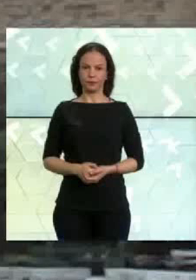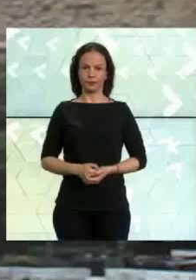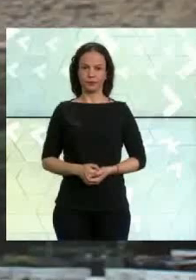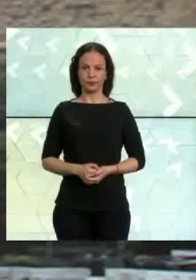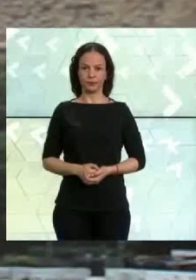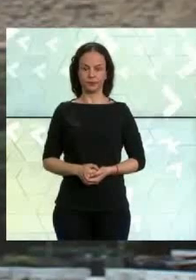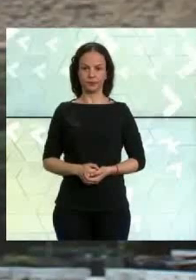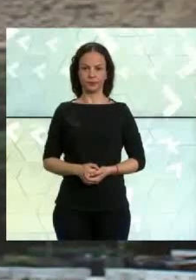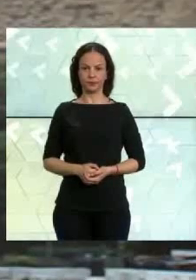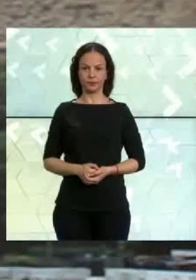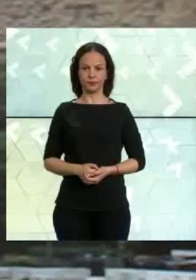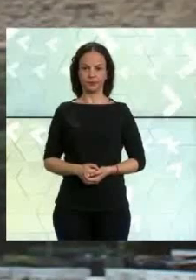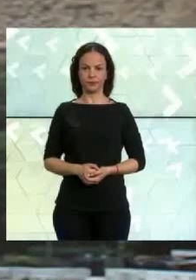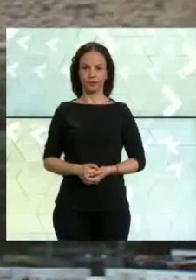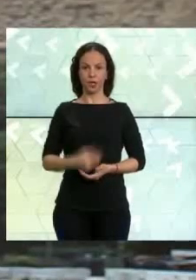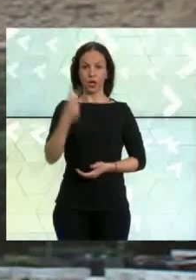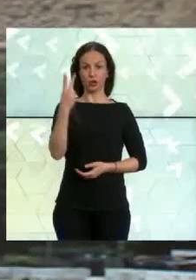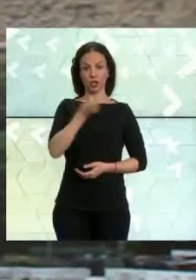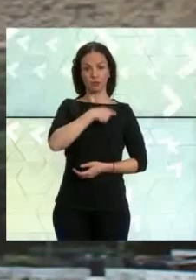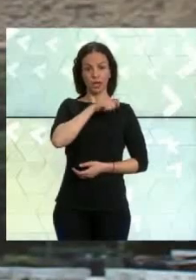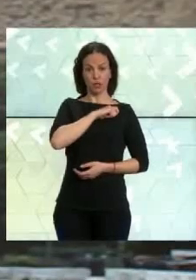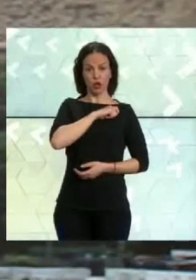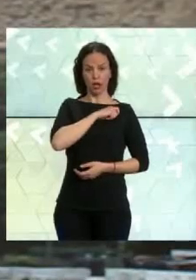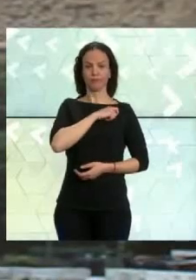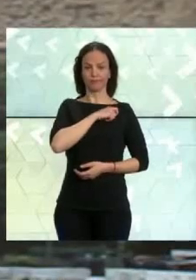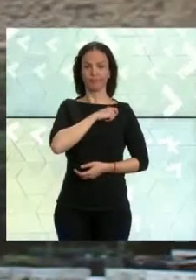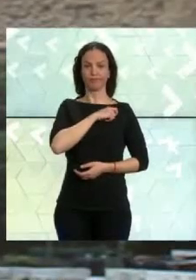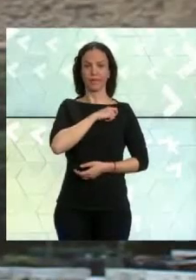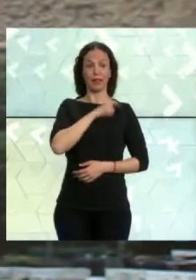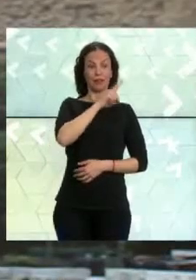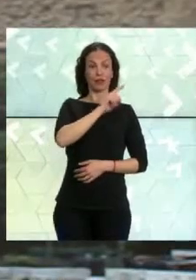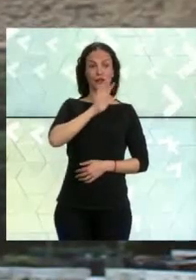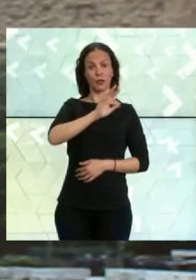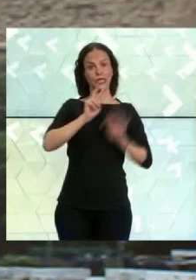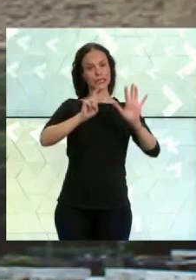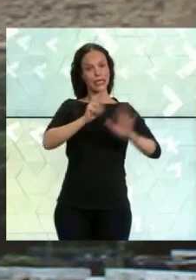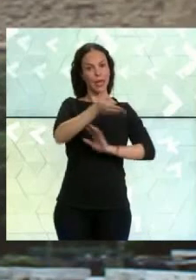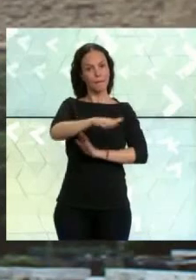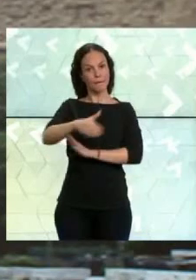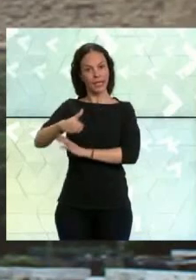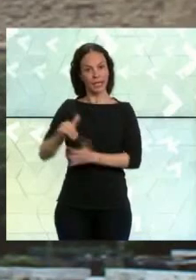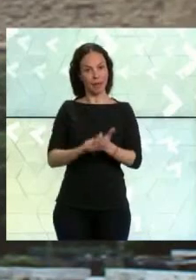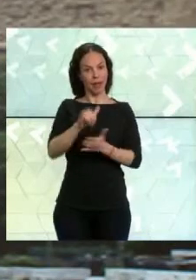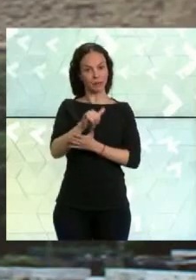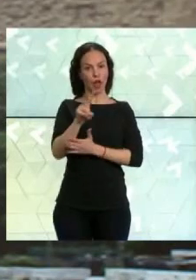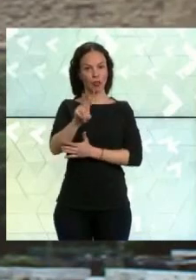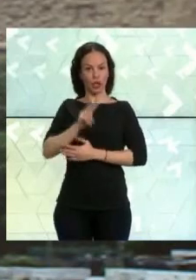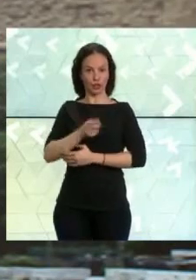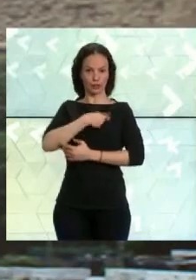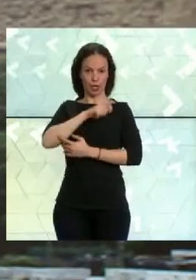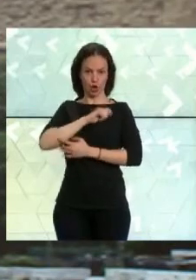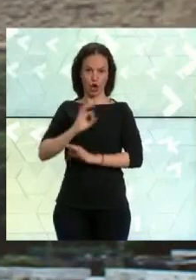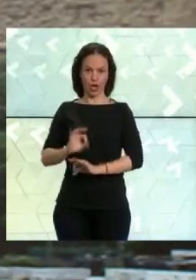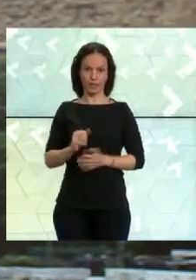con... Dos ciudadanos españoles se encuentran entre las 157 víctimas mortales del accidente aéreo de Etiopía.